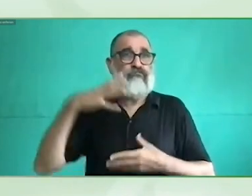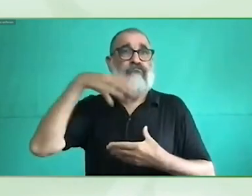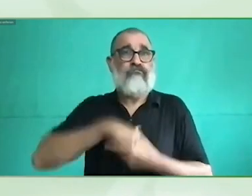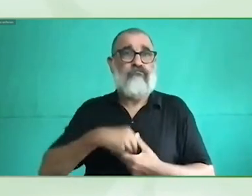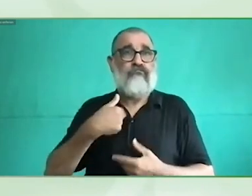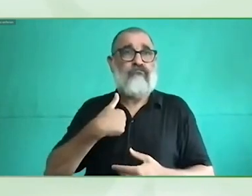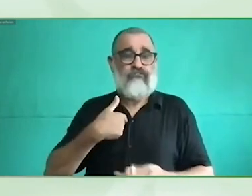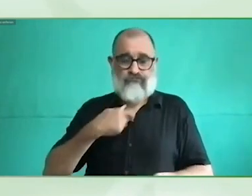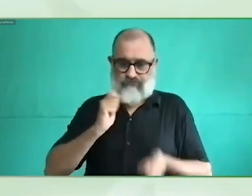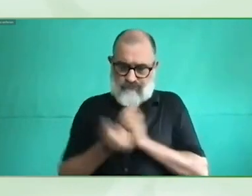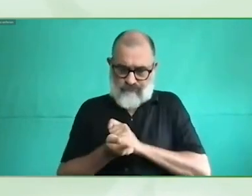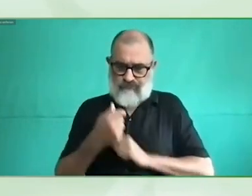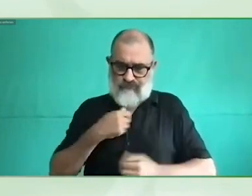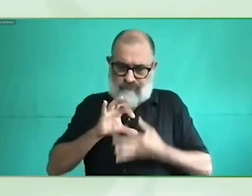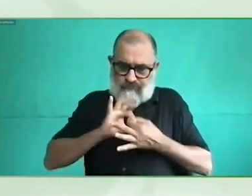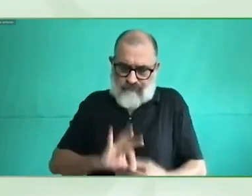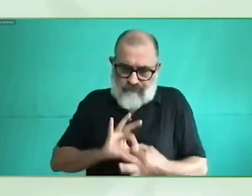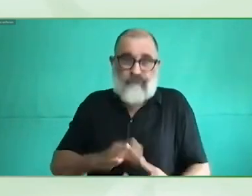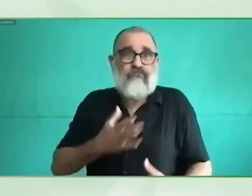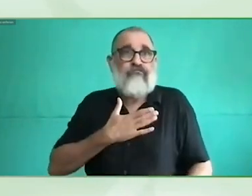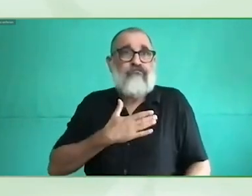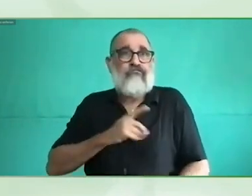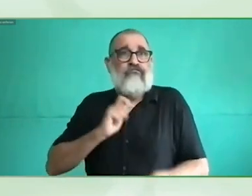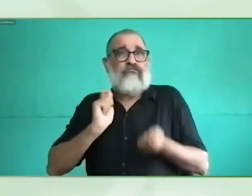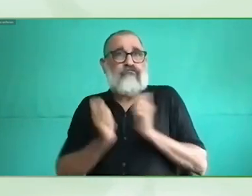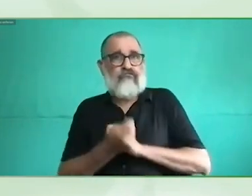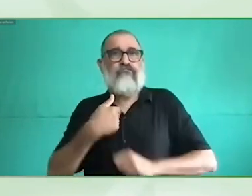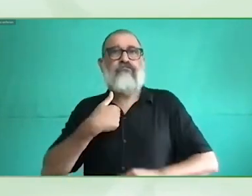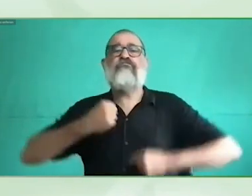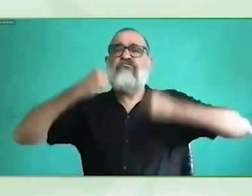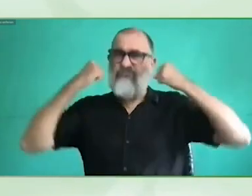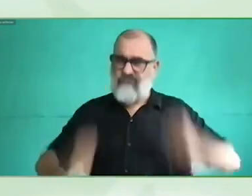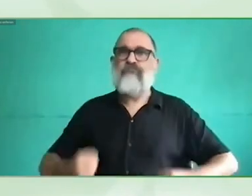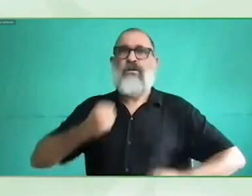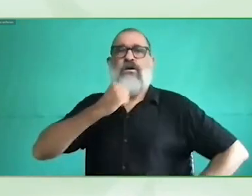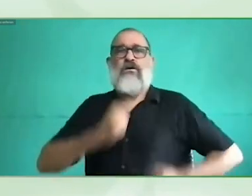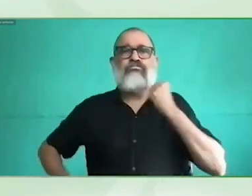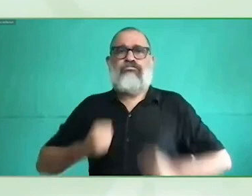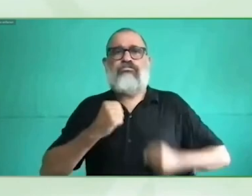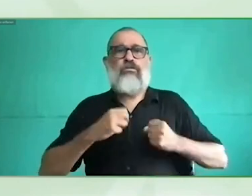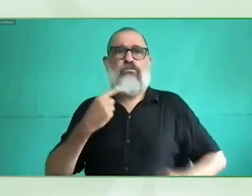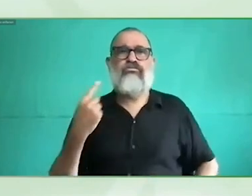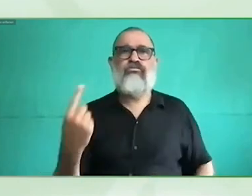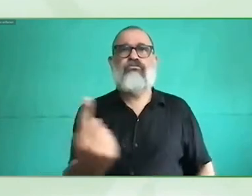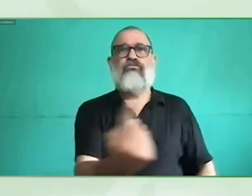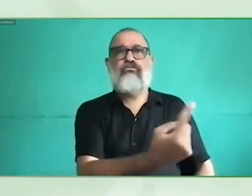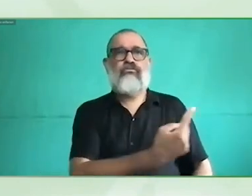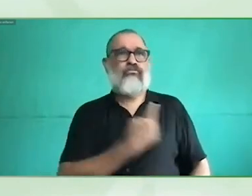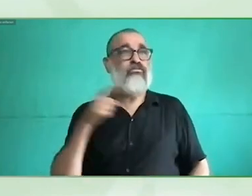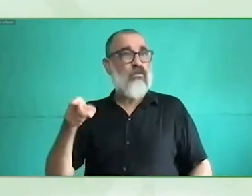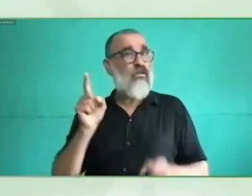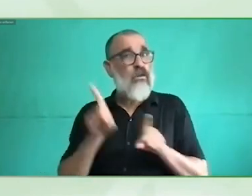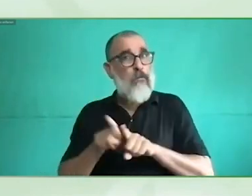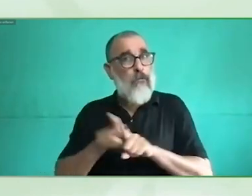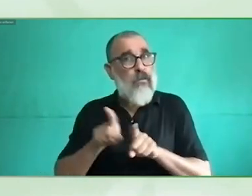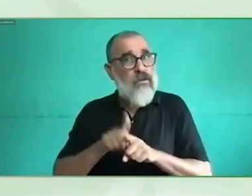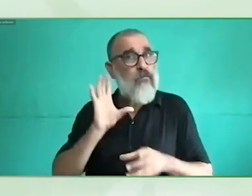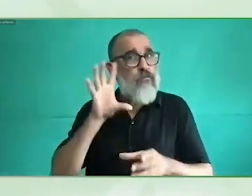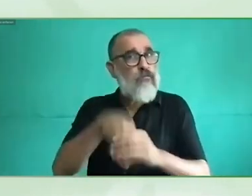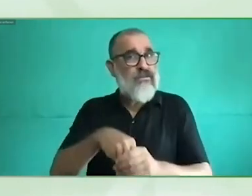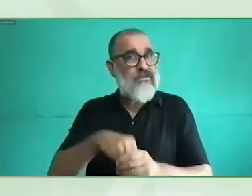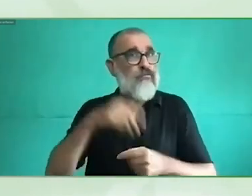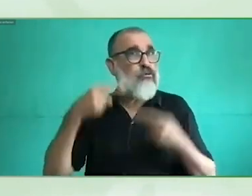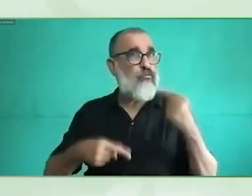manera está siendo parte de una familia de una de un grupo social que lo acoge Entonces